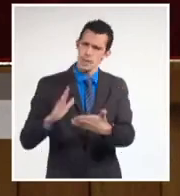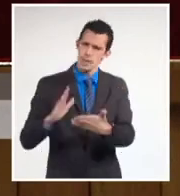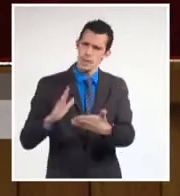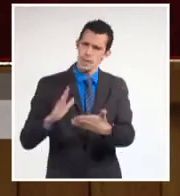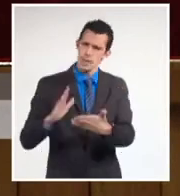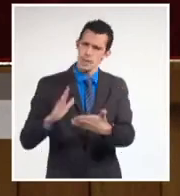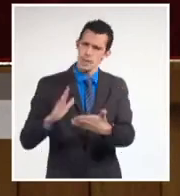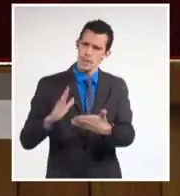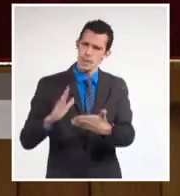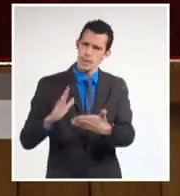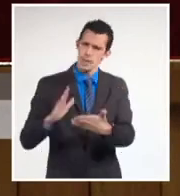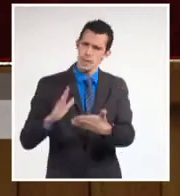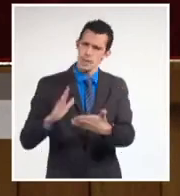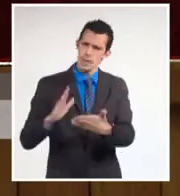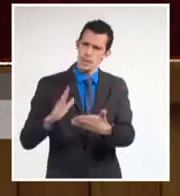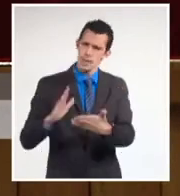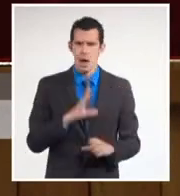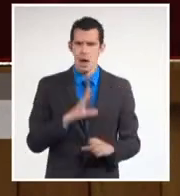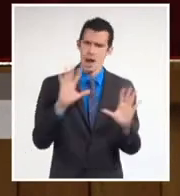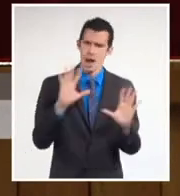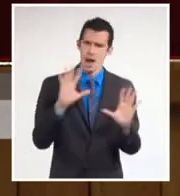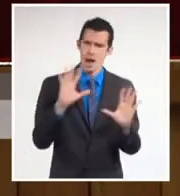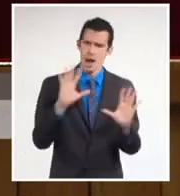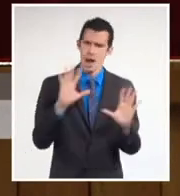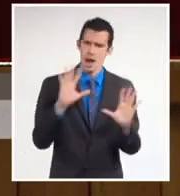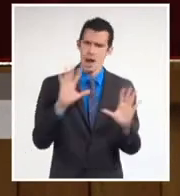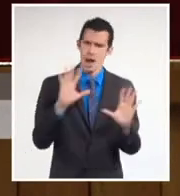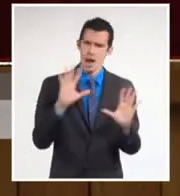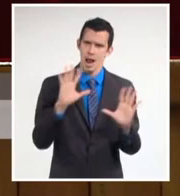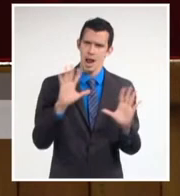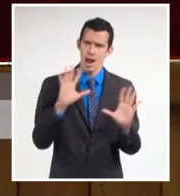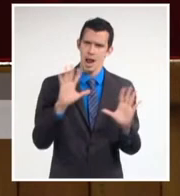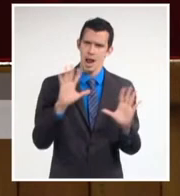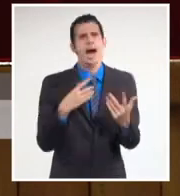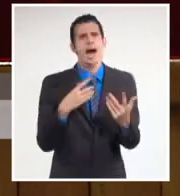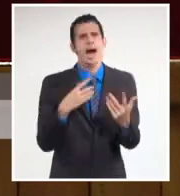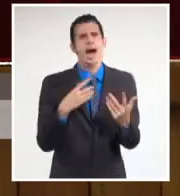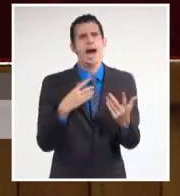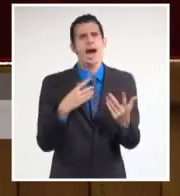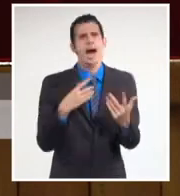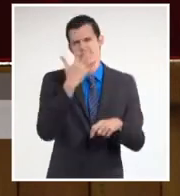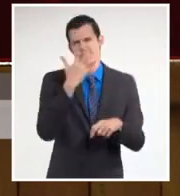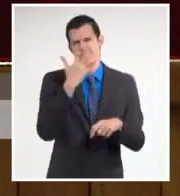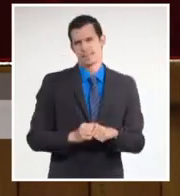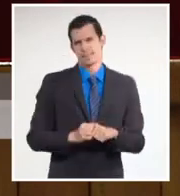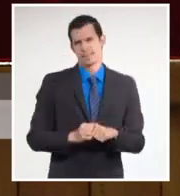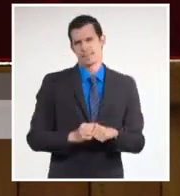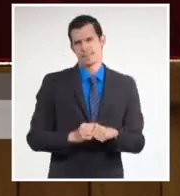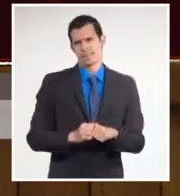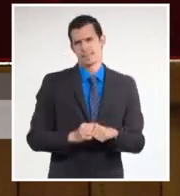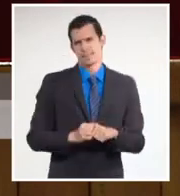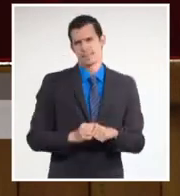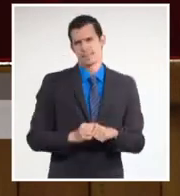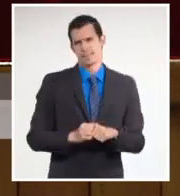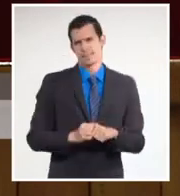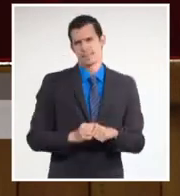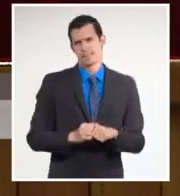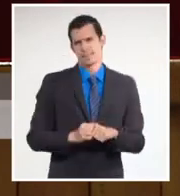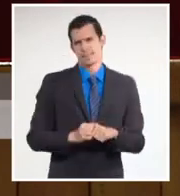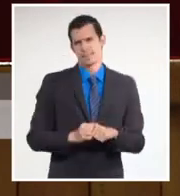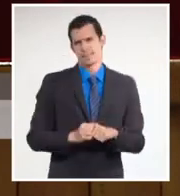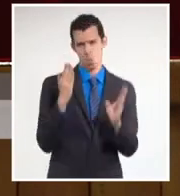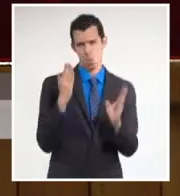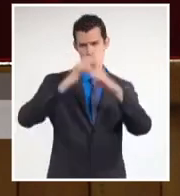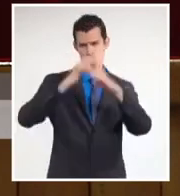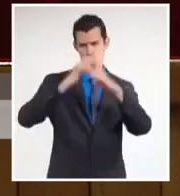de los problemas que tenemos asociados básicamente a personas inescrupulosas, lo ratificamos así, que aprovechándose